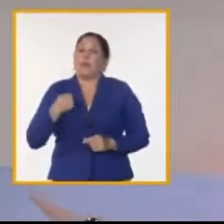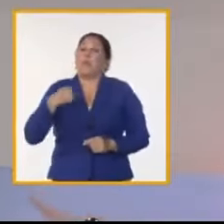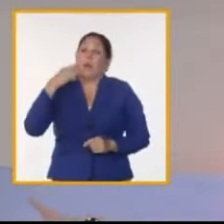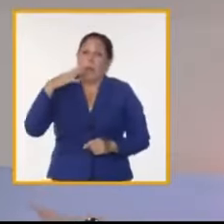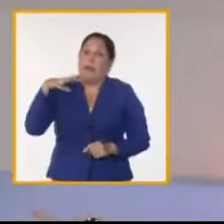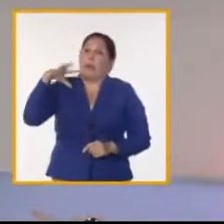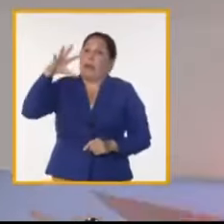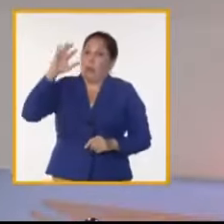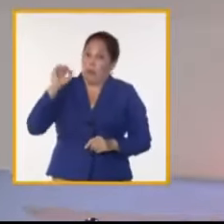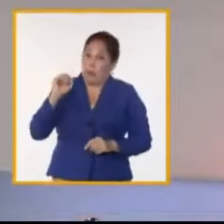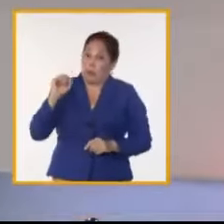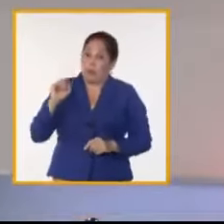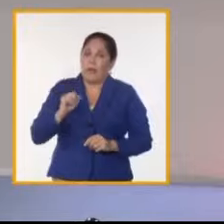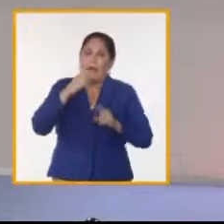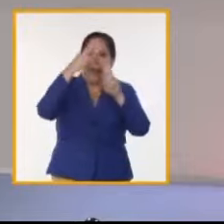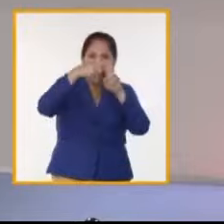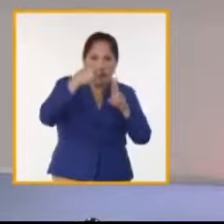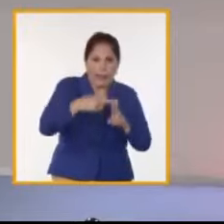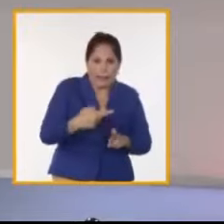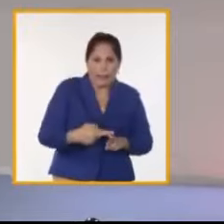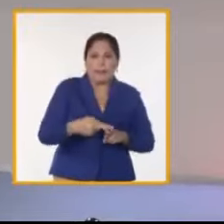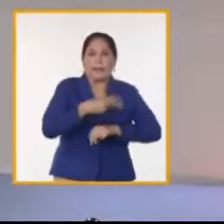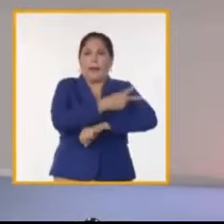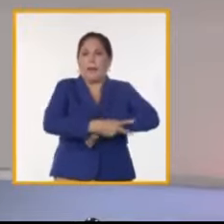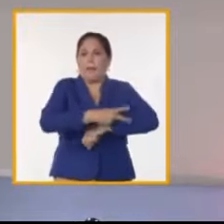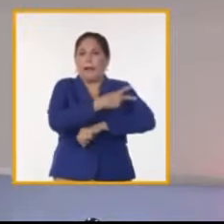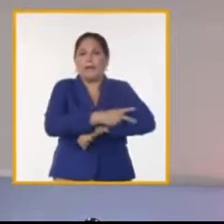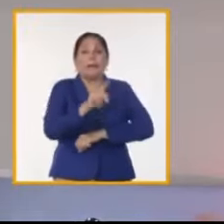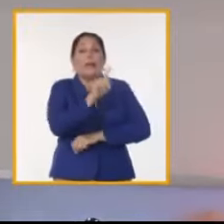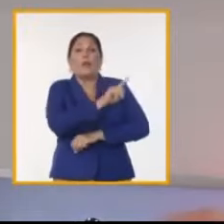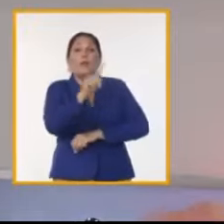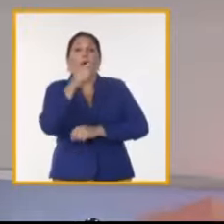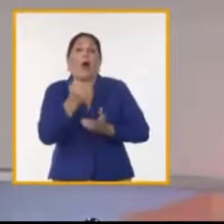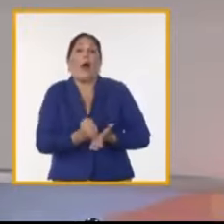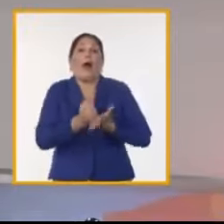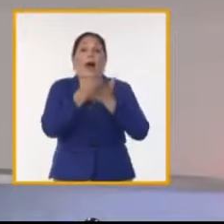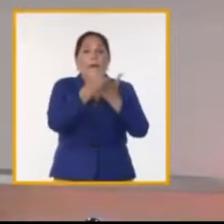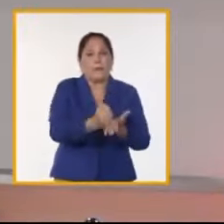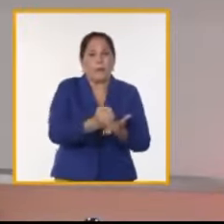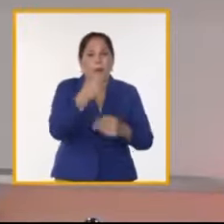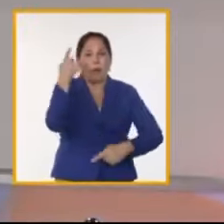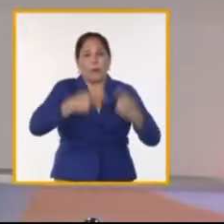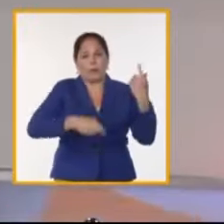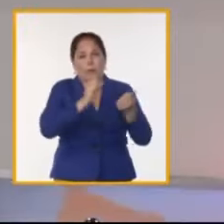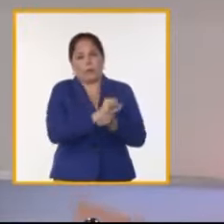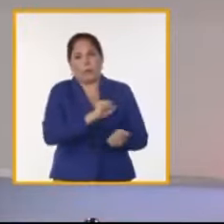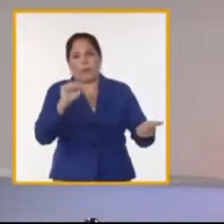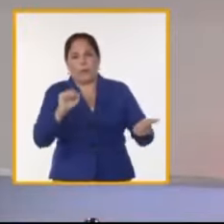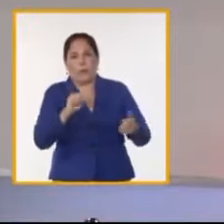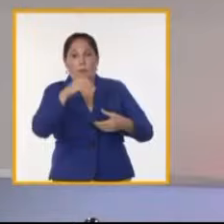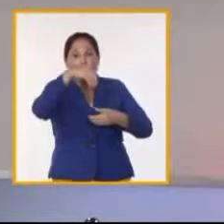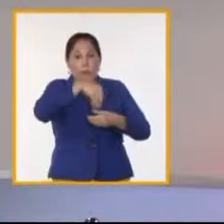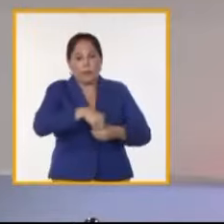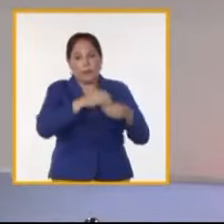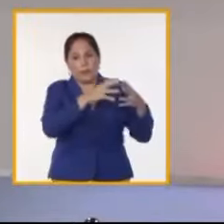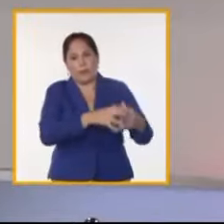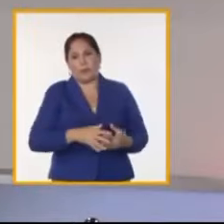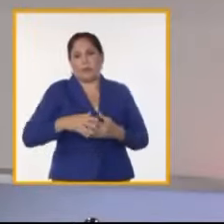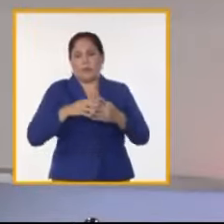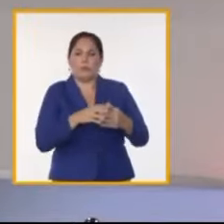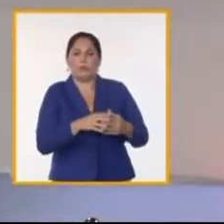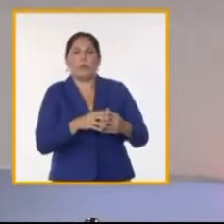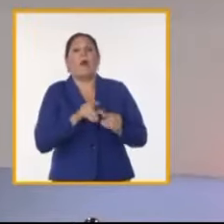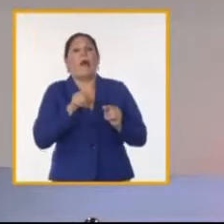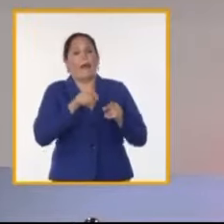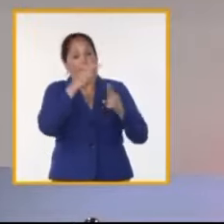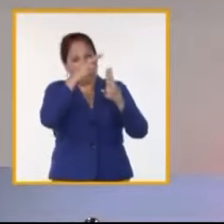la diferencia es la lista de países que no colaboran en materia antiterrorista con Estados Unidos entonces también